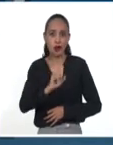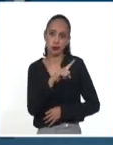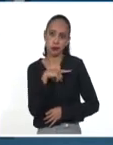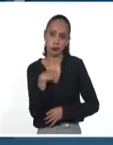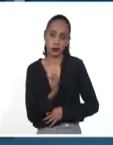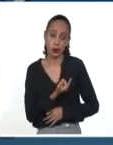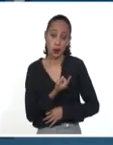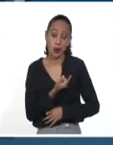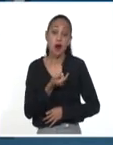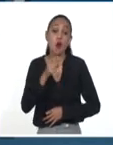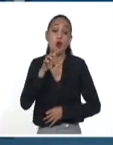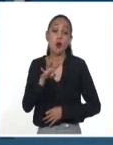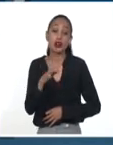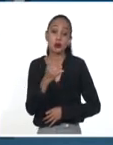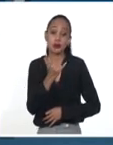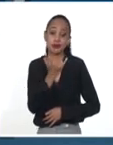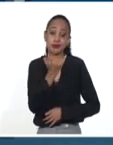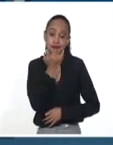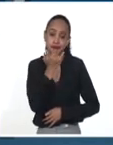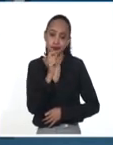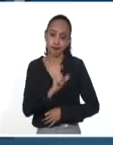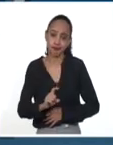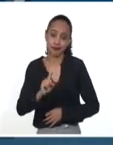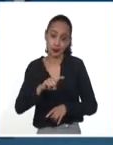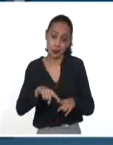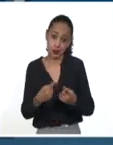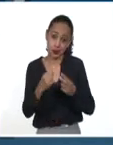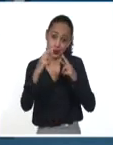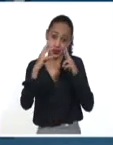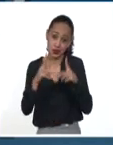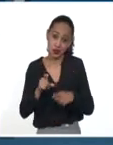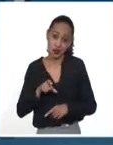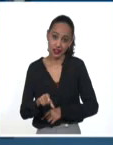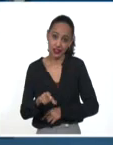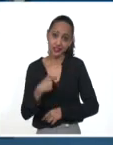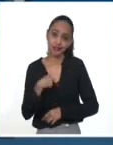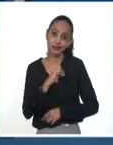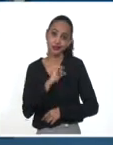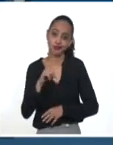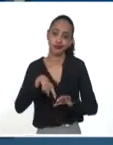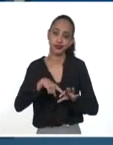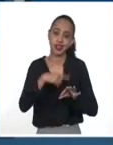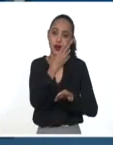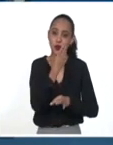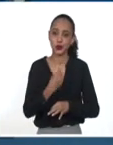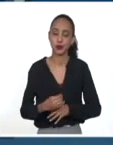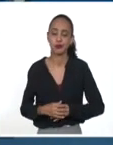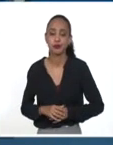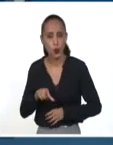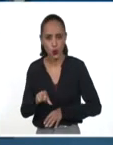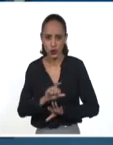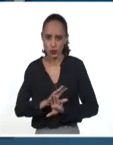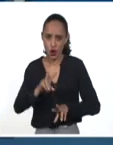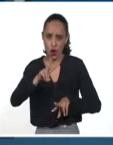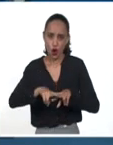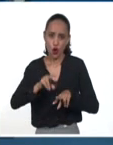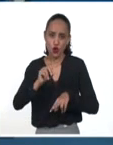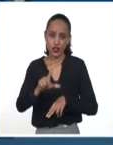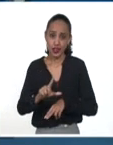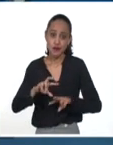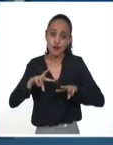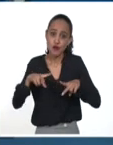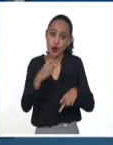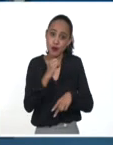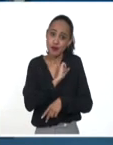cometieron 4 errores en el juego, factor determinante en el resultado final. Por último, Holguín sigue poniéndole el dedo en la llaga a Cienfuegos, que ya